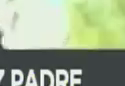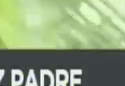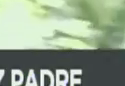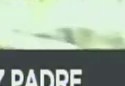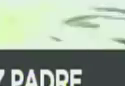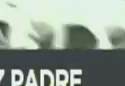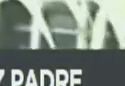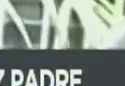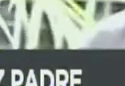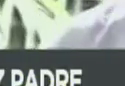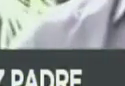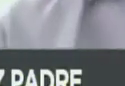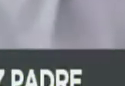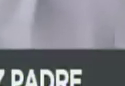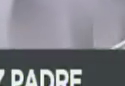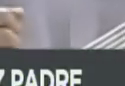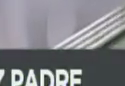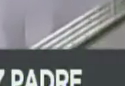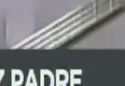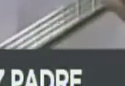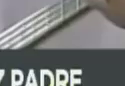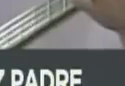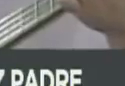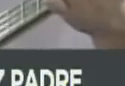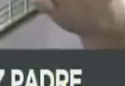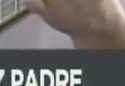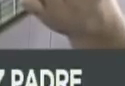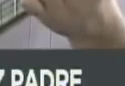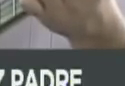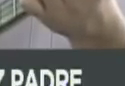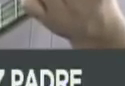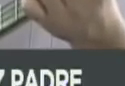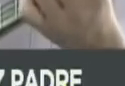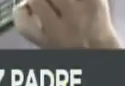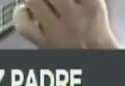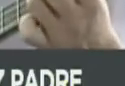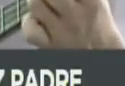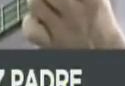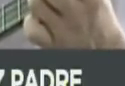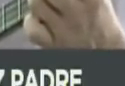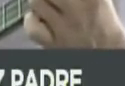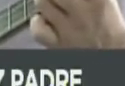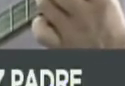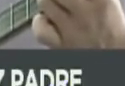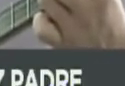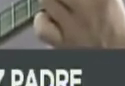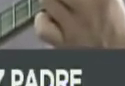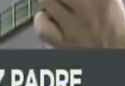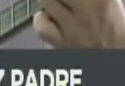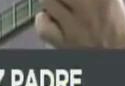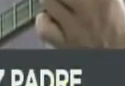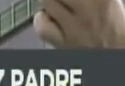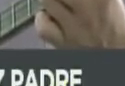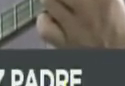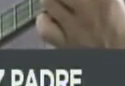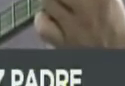habráse visto es caro y a perder sin luz es